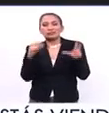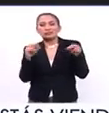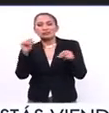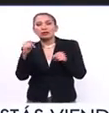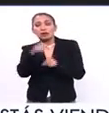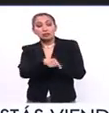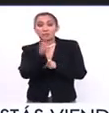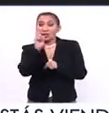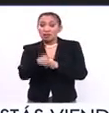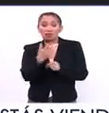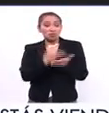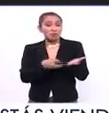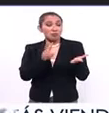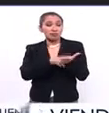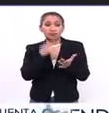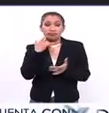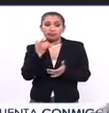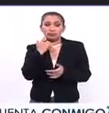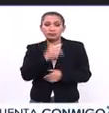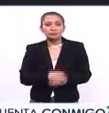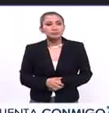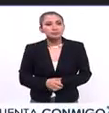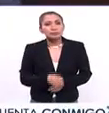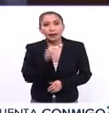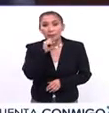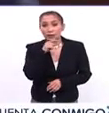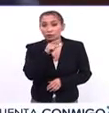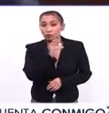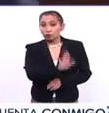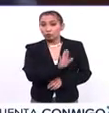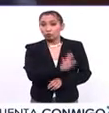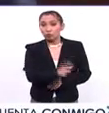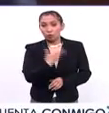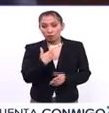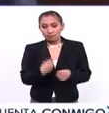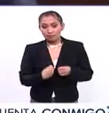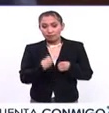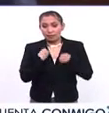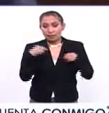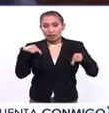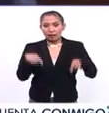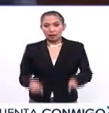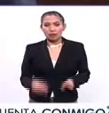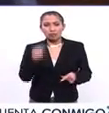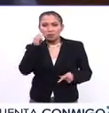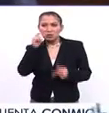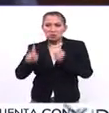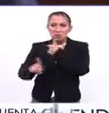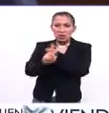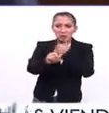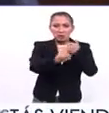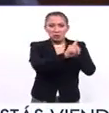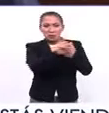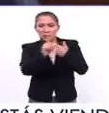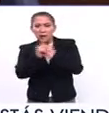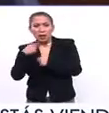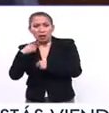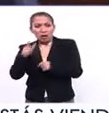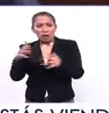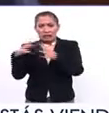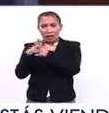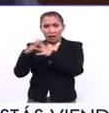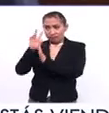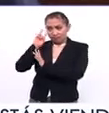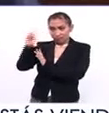mérito de ellas, la verdad, es doble. No, y el mérito finalmente es sobrevivir, ¿no? Así es. Pese a todos los obstáculos que tuvieron, padecieron las